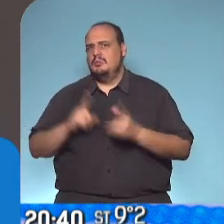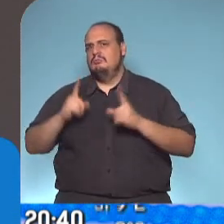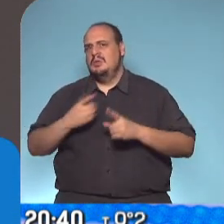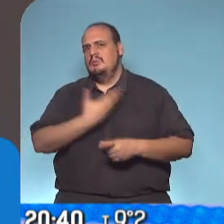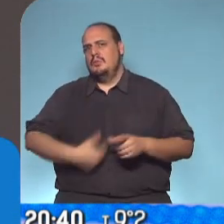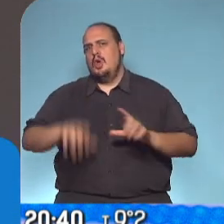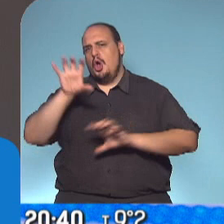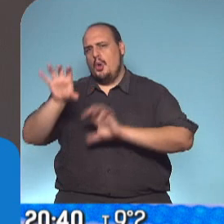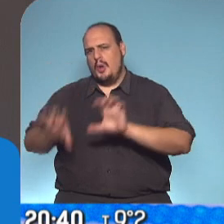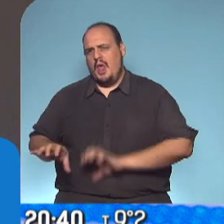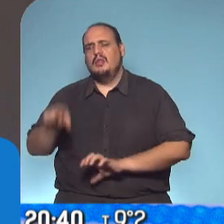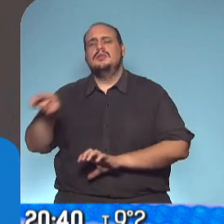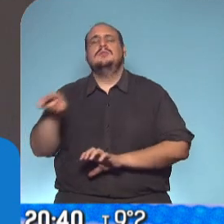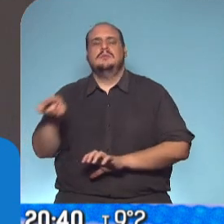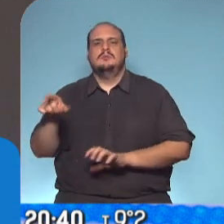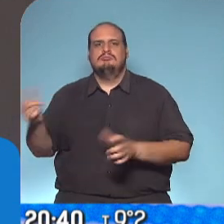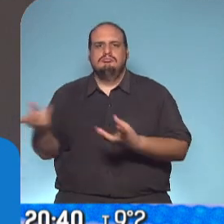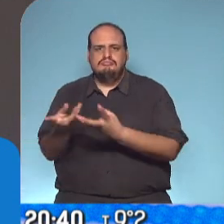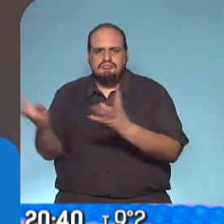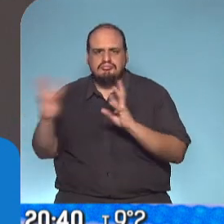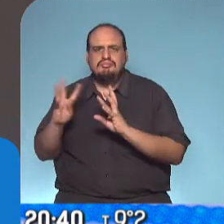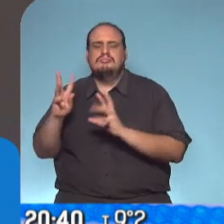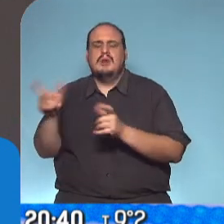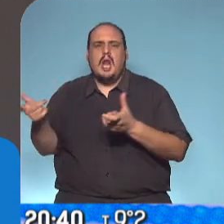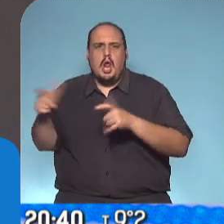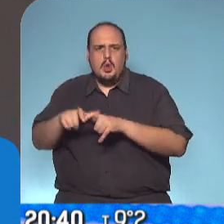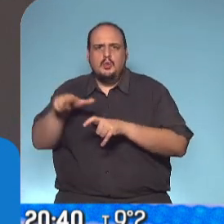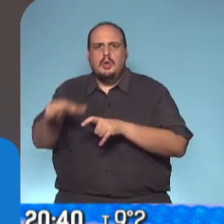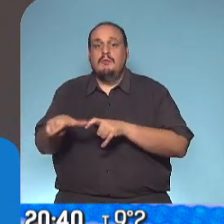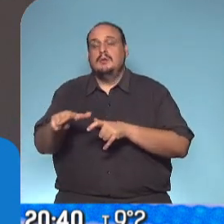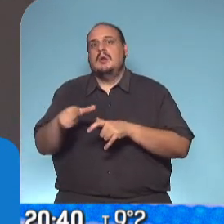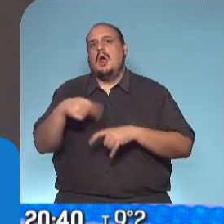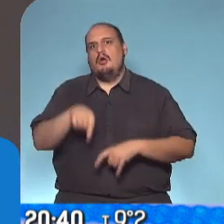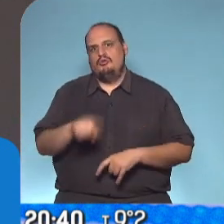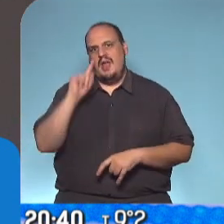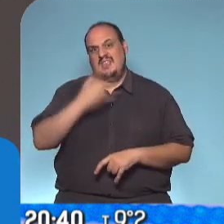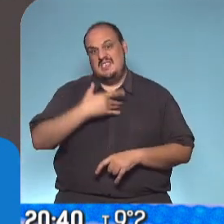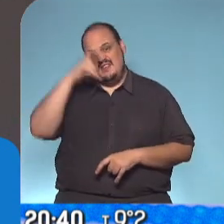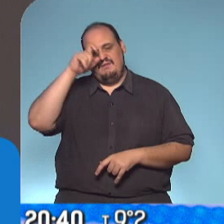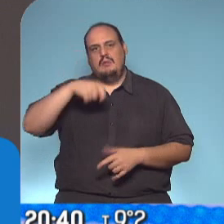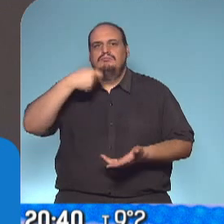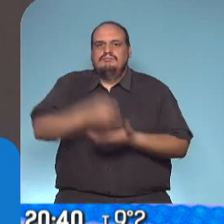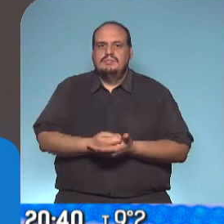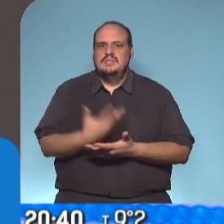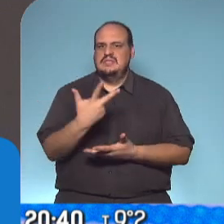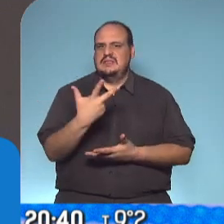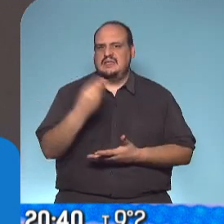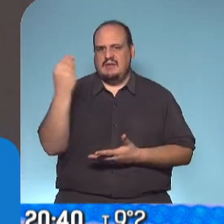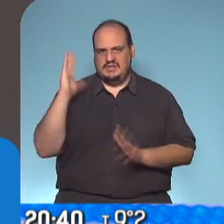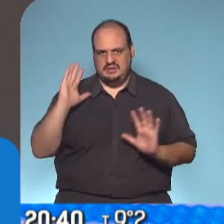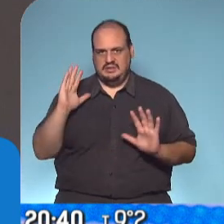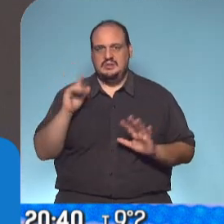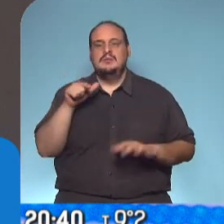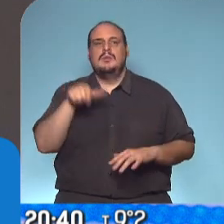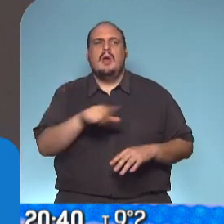los gobernadores y la necesidad que le trasladaron los gobernadores de pagar por tercera vez este ingreso familiar, porque no solo acompaña a